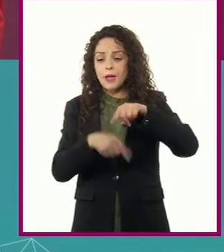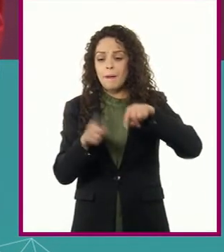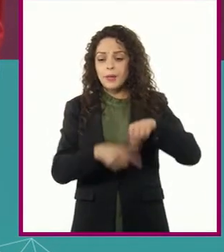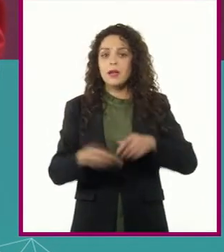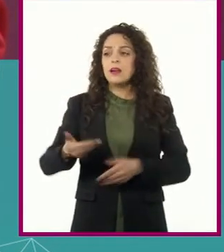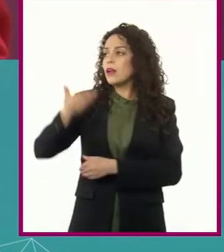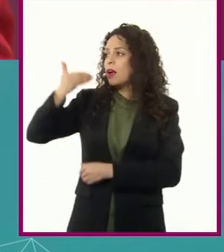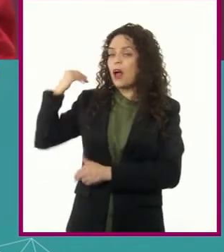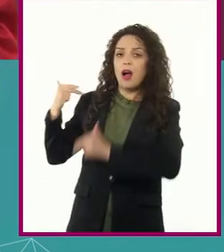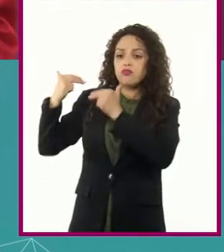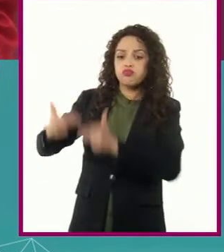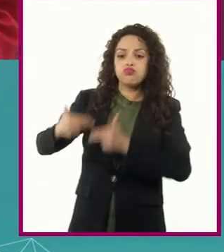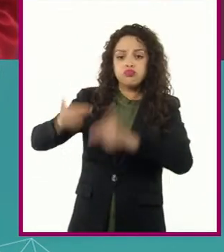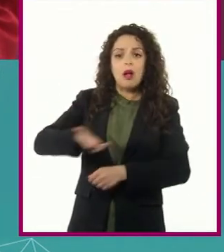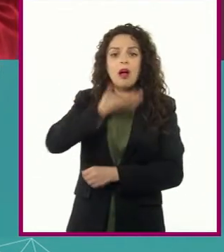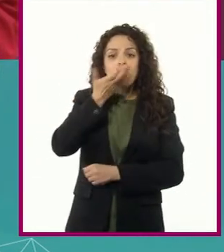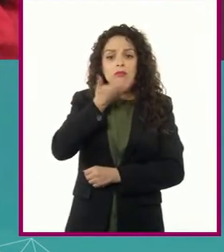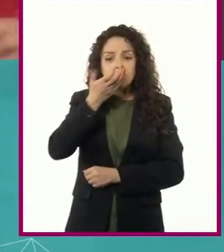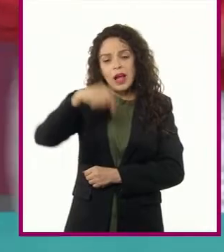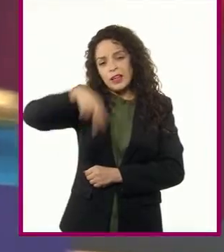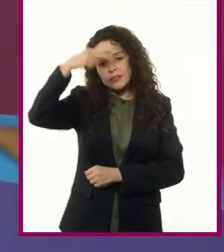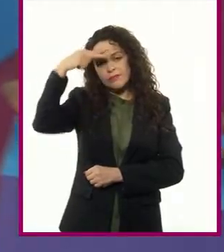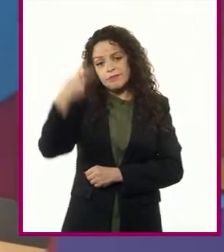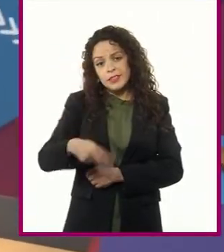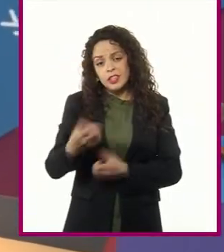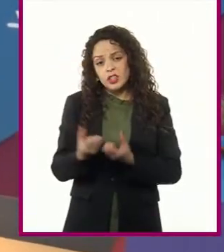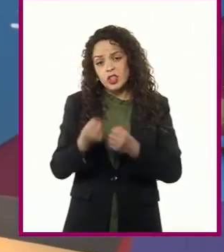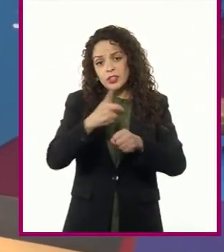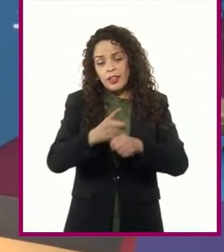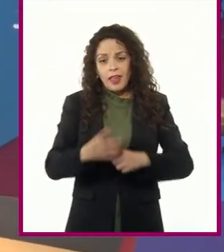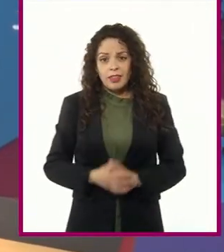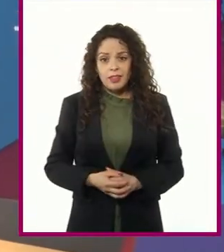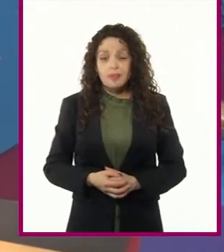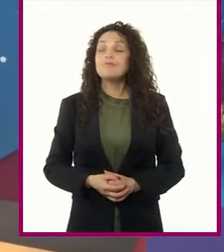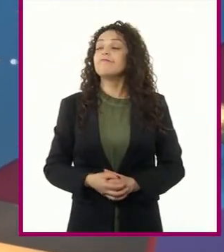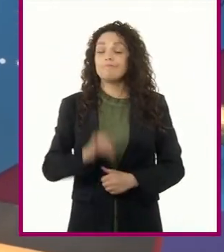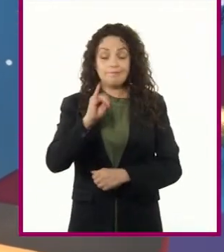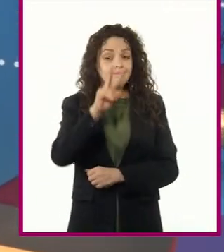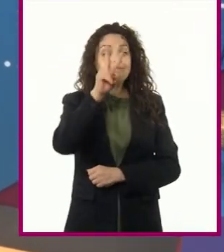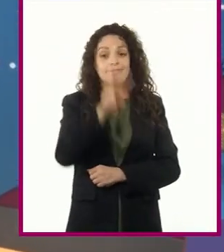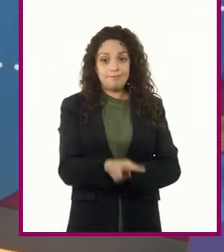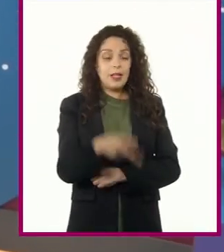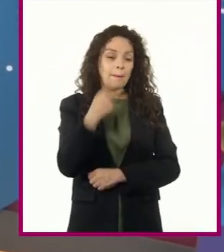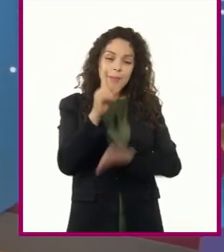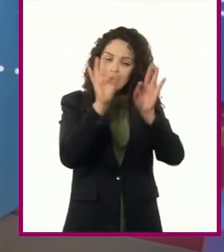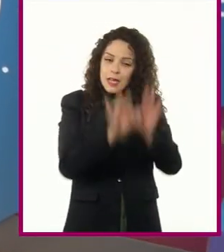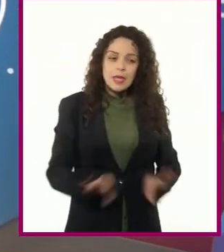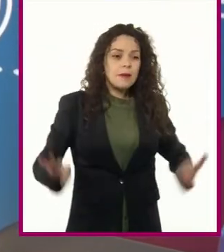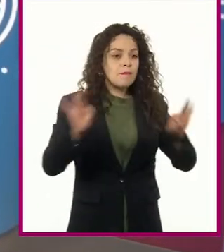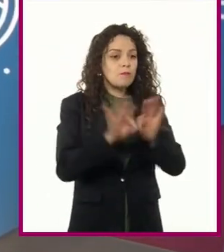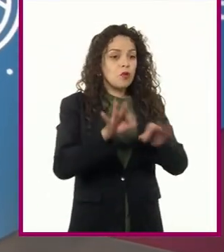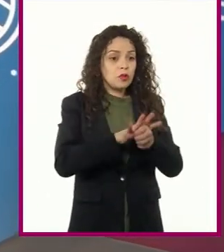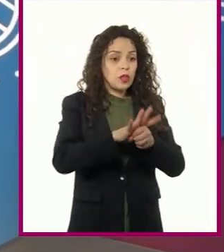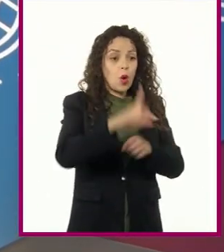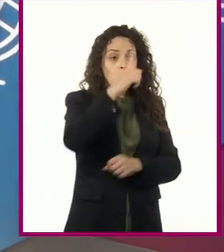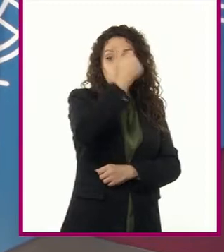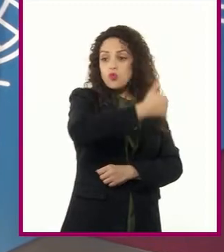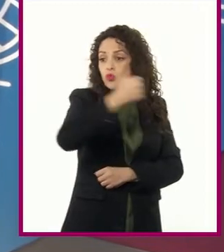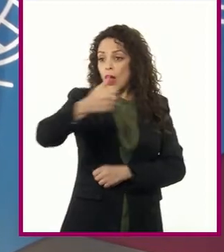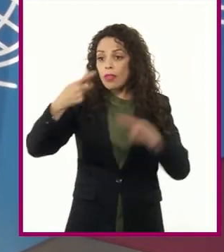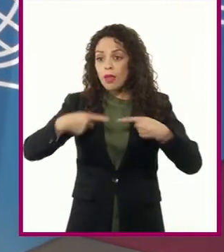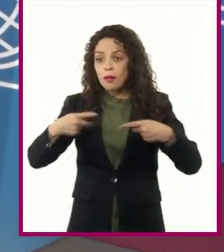y costumbres de las sociedades mexicanas. Así es, Nadia. Lo importante es que cada persona